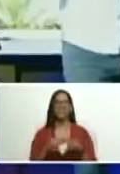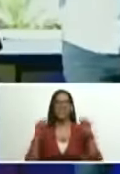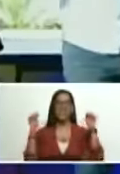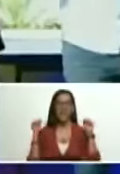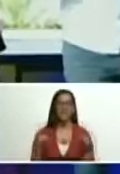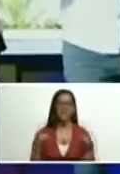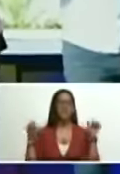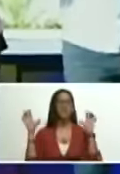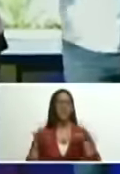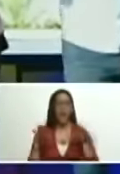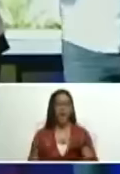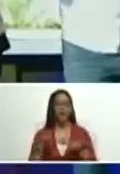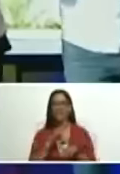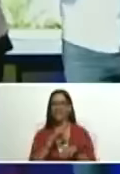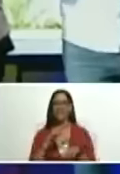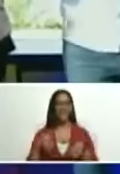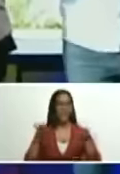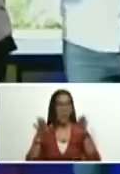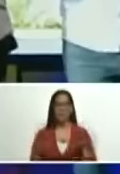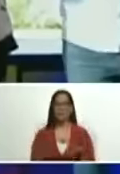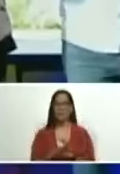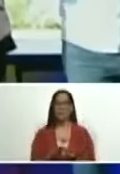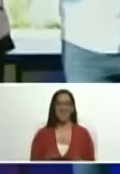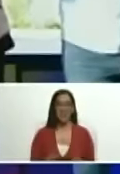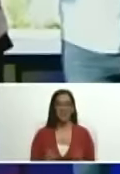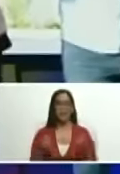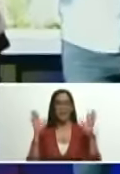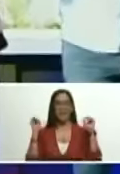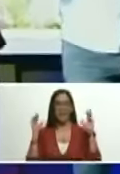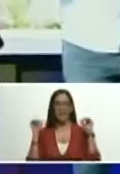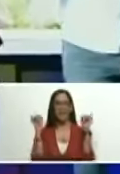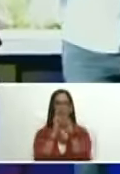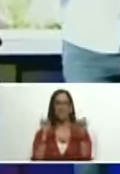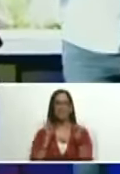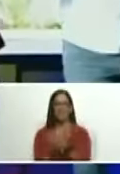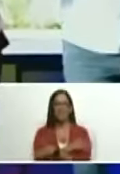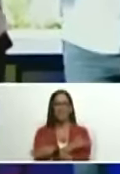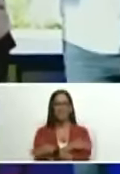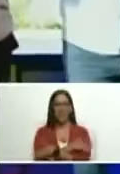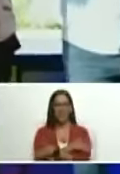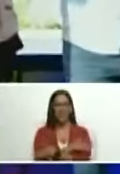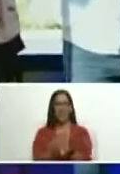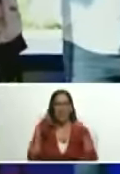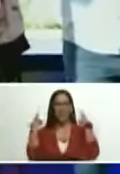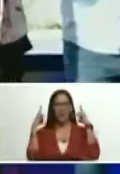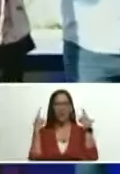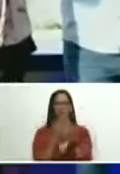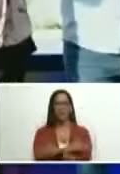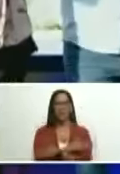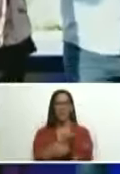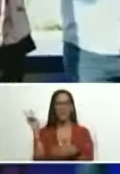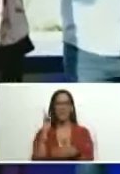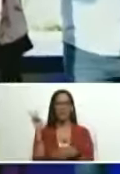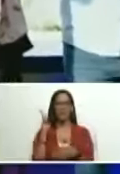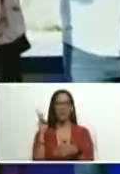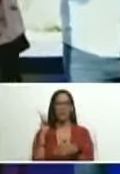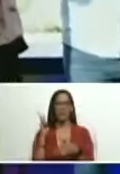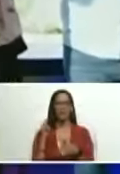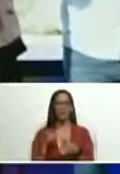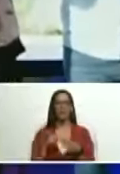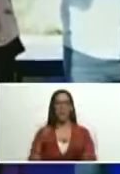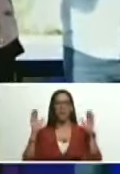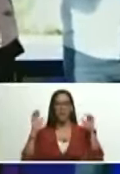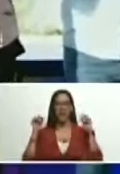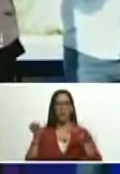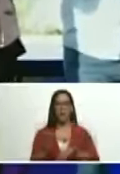es, llueve, que no escampe. Vamos a despedirnos. Felicitaciones, La Guaira. Felicitaciones, Venezuela. Vamos a despedirnos